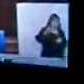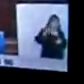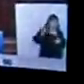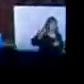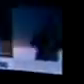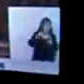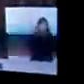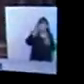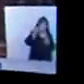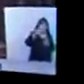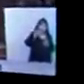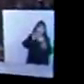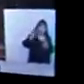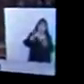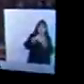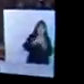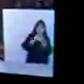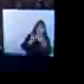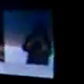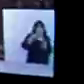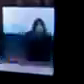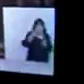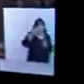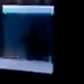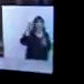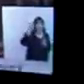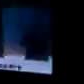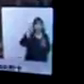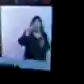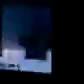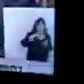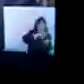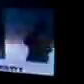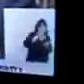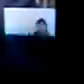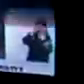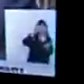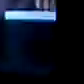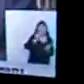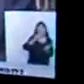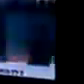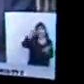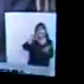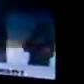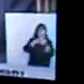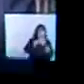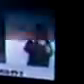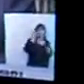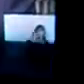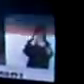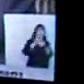300 millones de pesos que beneficia a casi 18.000 hectáreas y 850 productores.